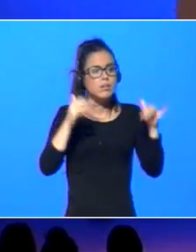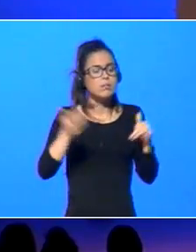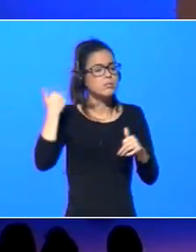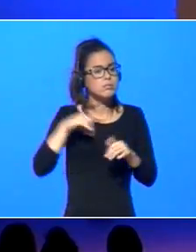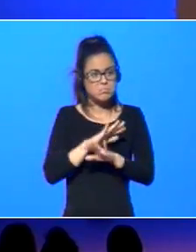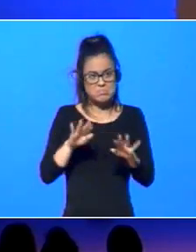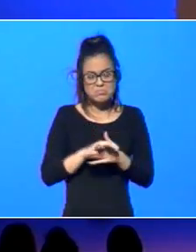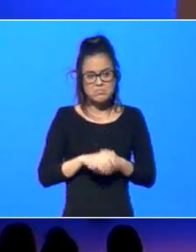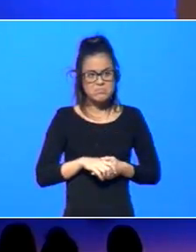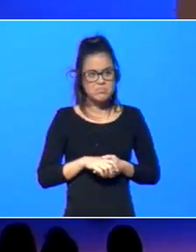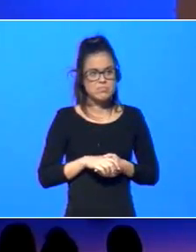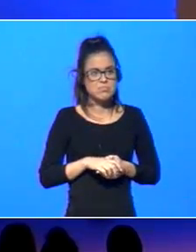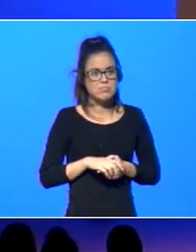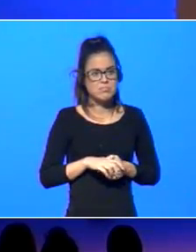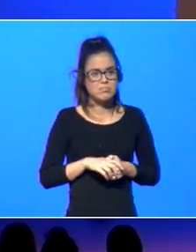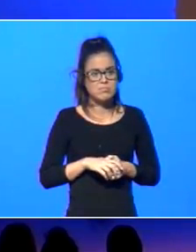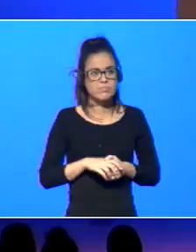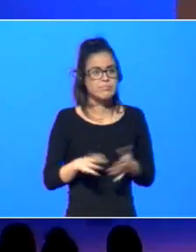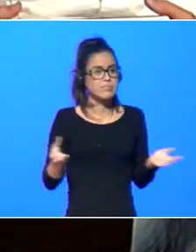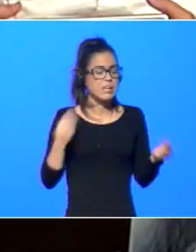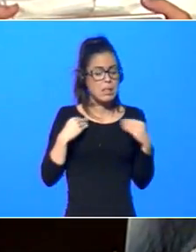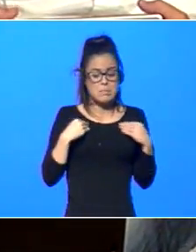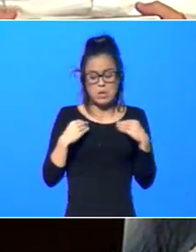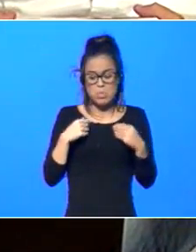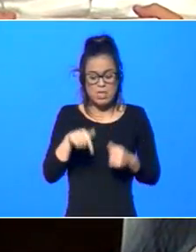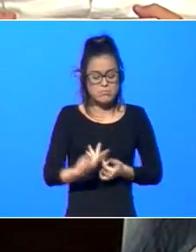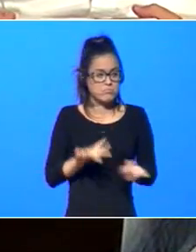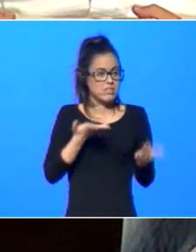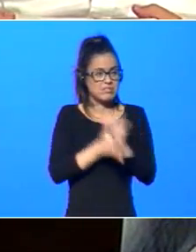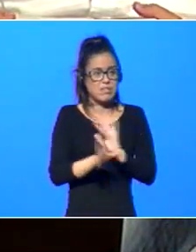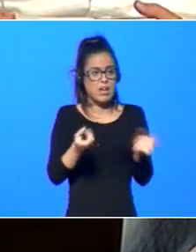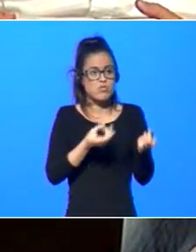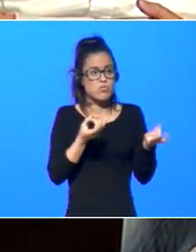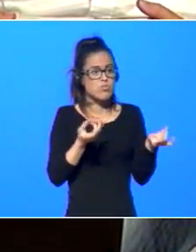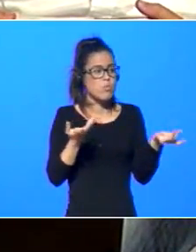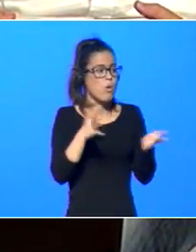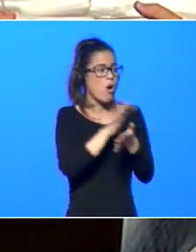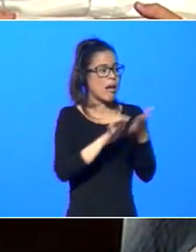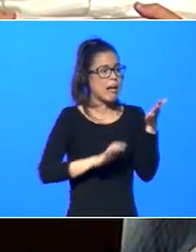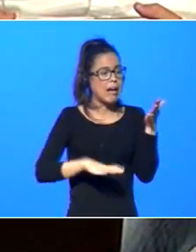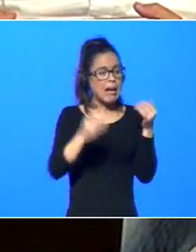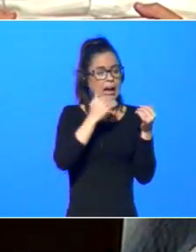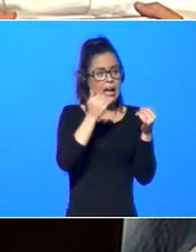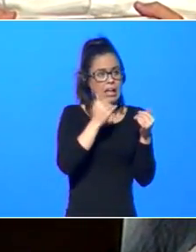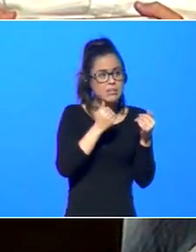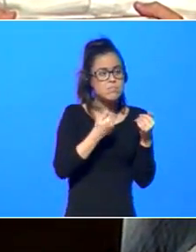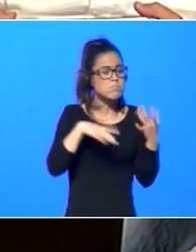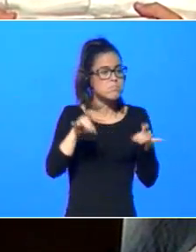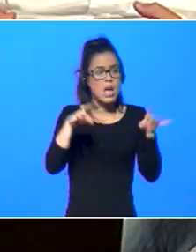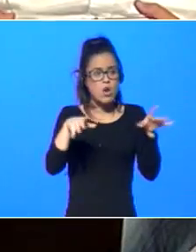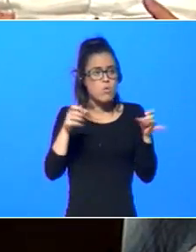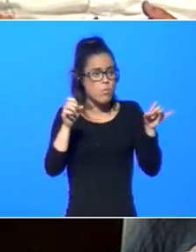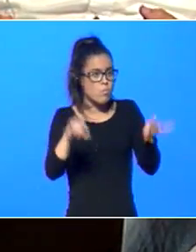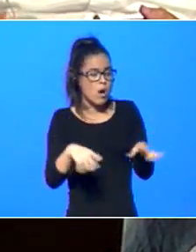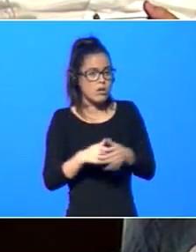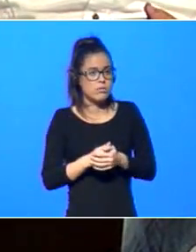está. Esto es como, a mí preguntarme, esto es como ponerme la carta de los Reyes Magos. Sí. Voy a agarrar el papel para que no se me olvide nada, pero